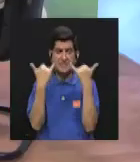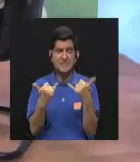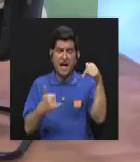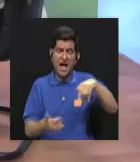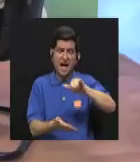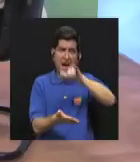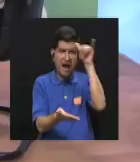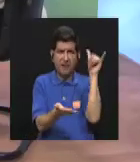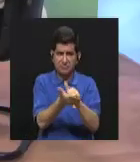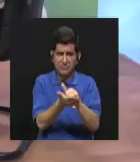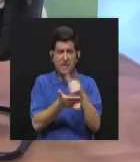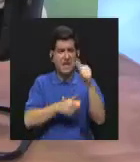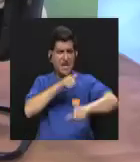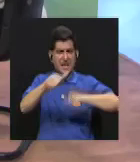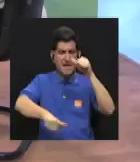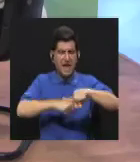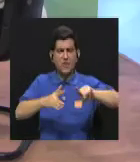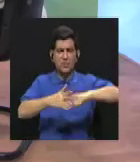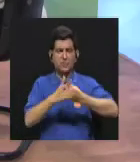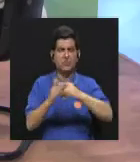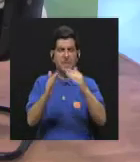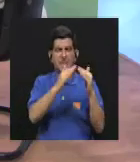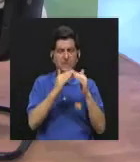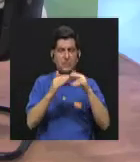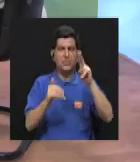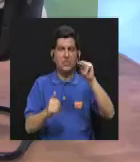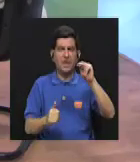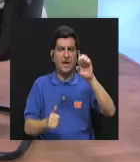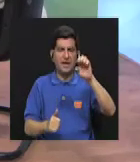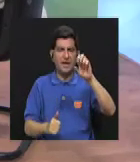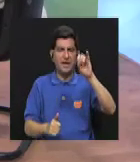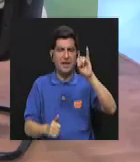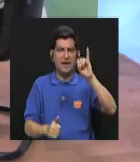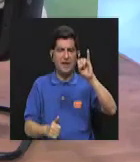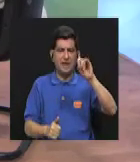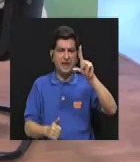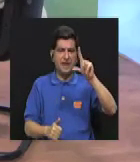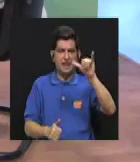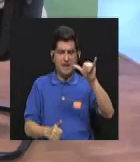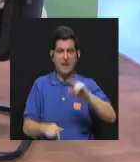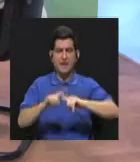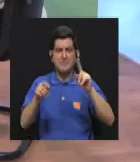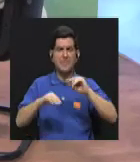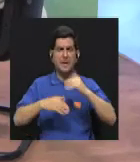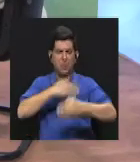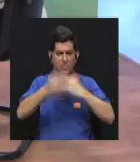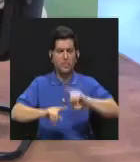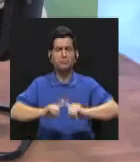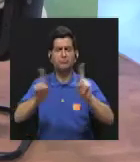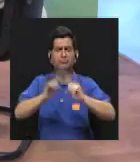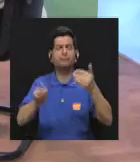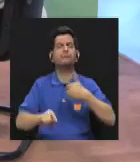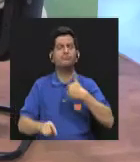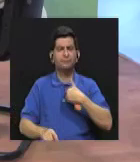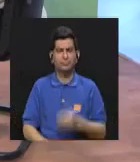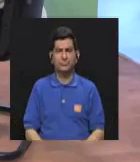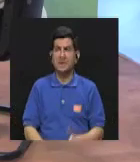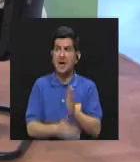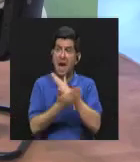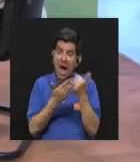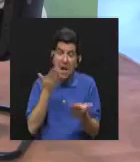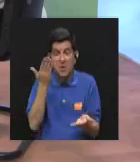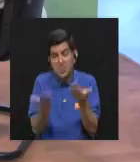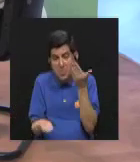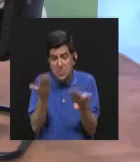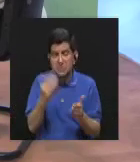San José. La lucha inició en Ciudad Neily, allá. Pero hubo varios procesos. Entonces, hubo algunos, ¿verdad?,